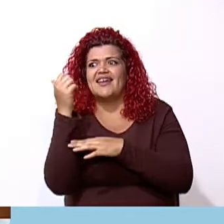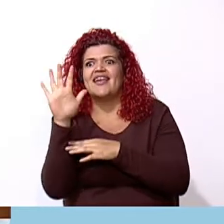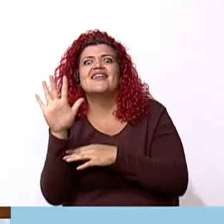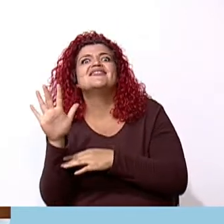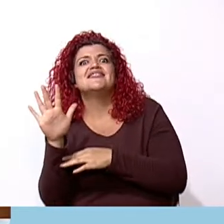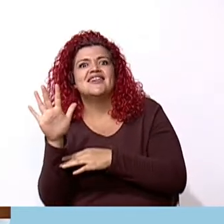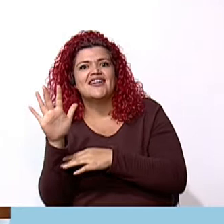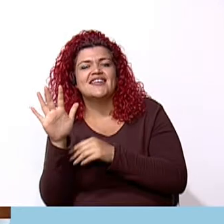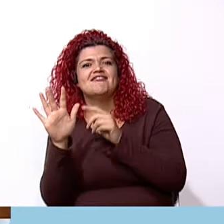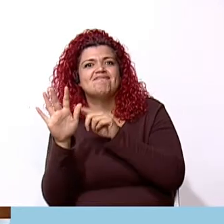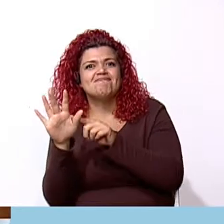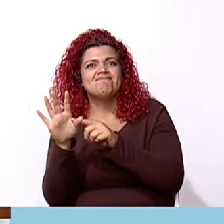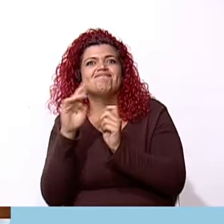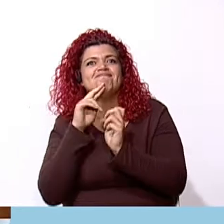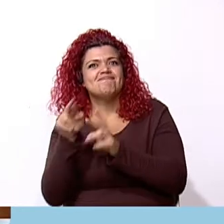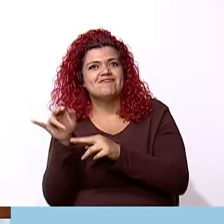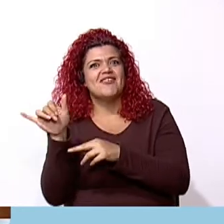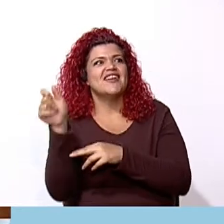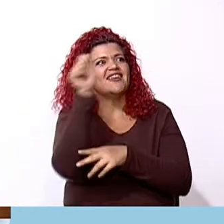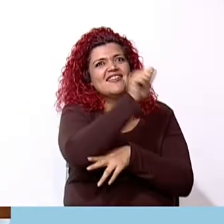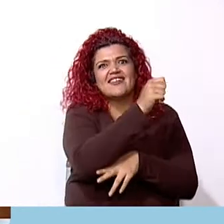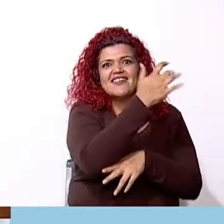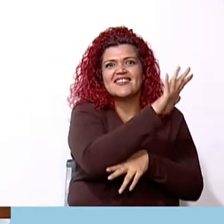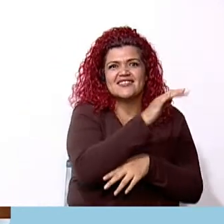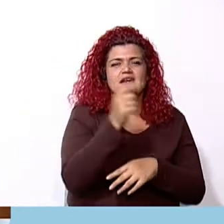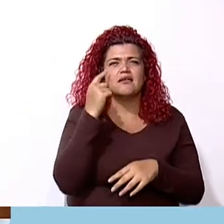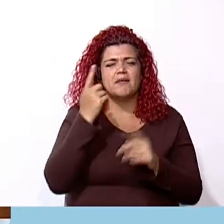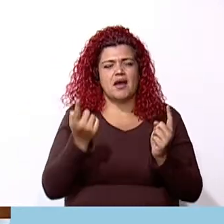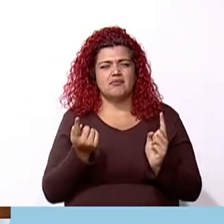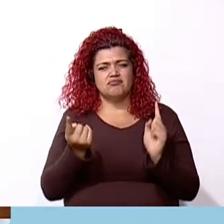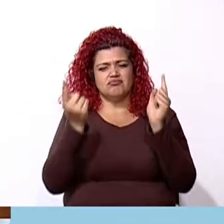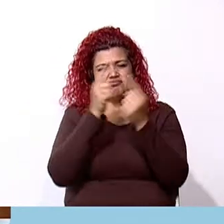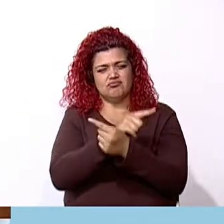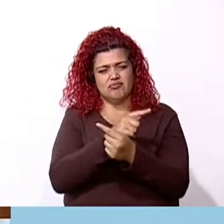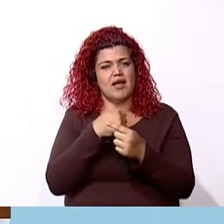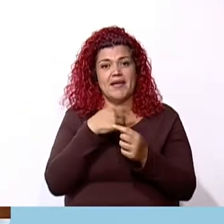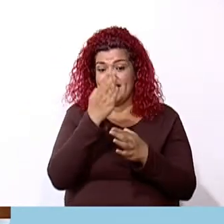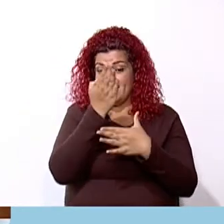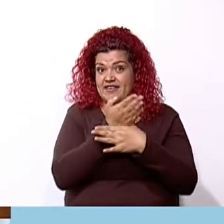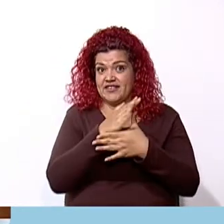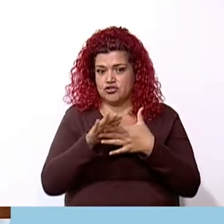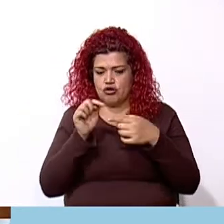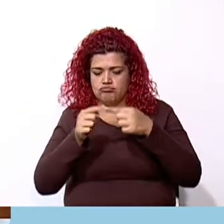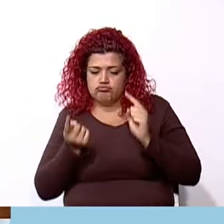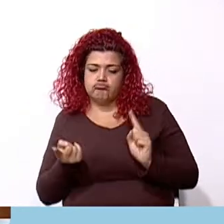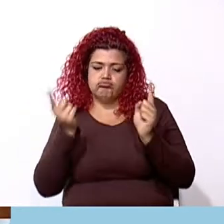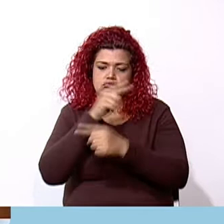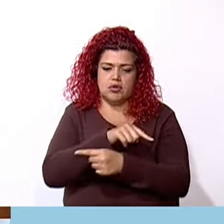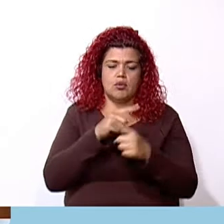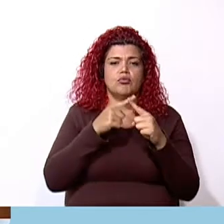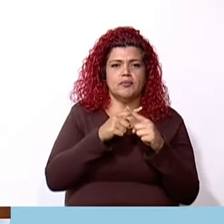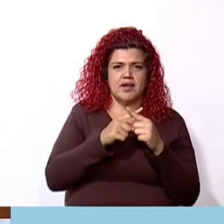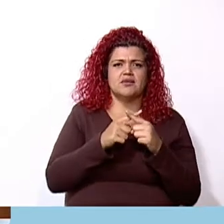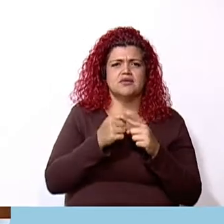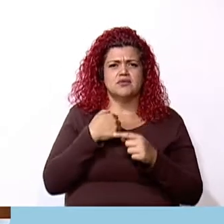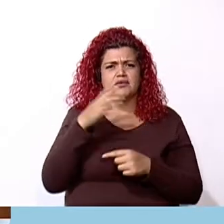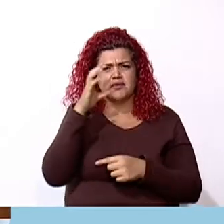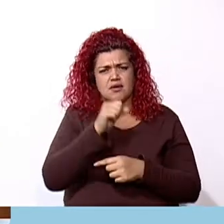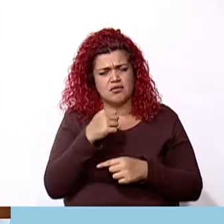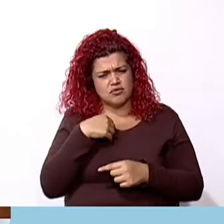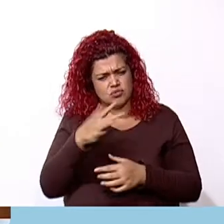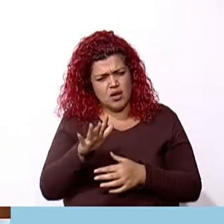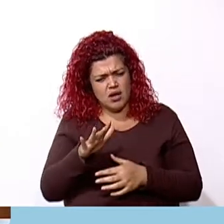Al hacer la operación inversa de la división, que sería la multiplicación, nos vamos a dar cuenta si